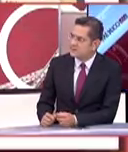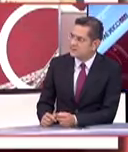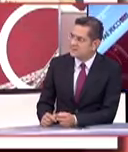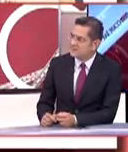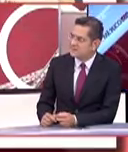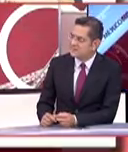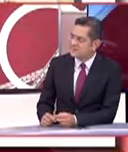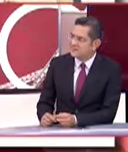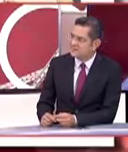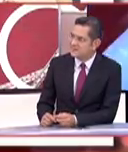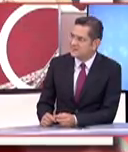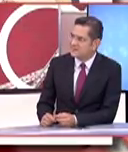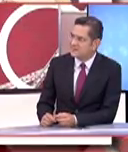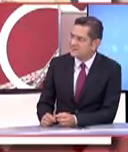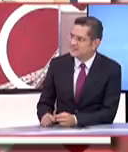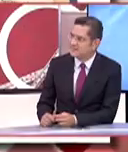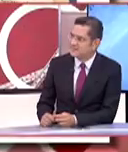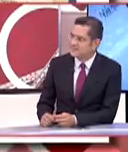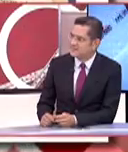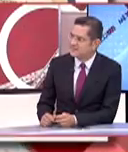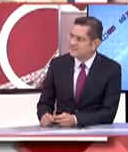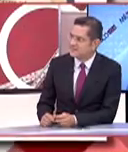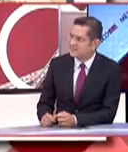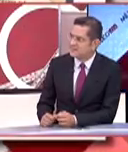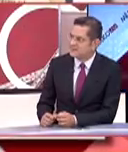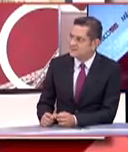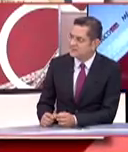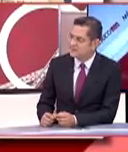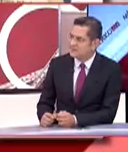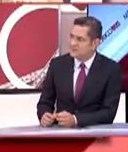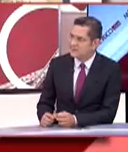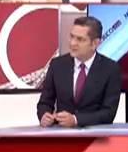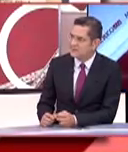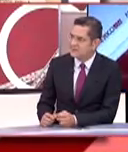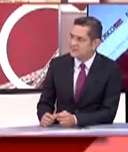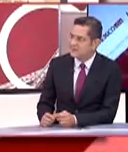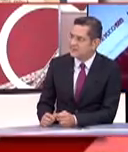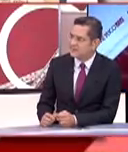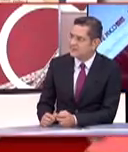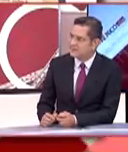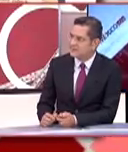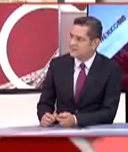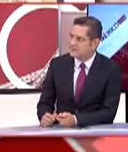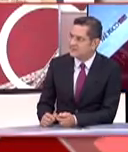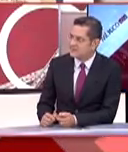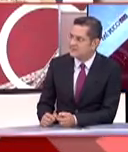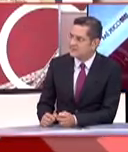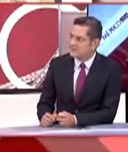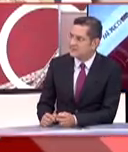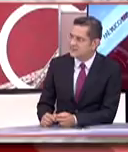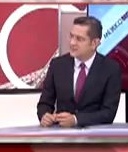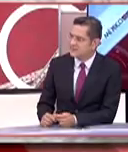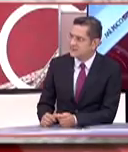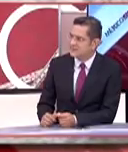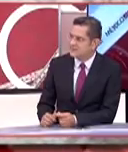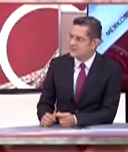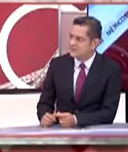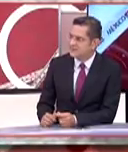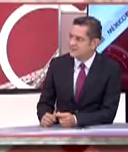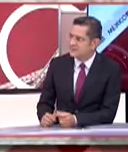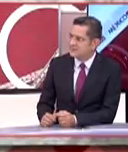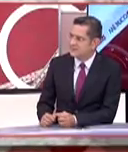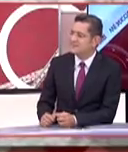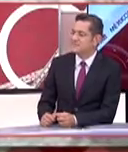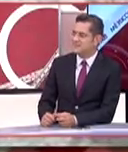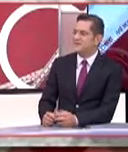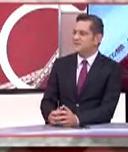que nos ayudan a entender incluso frases bastante coloquiales como los letreros de las tienditas donde dicen hoy no fío, mañana sí. Eso